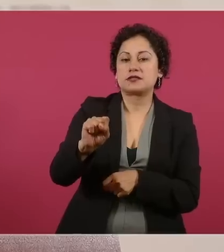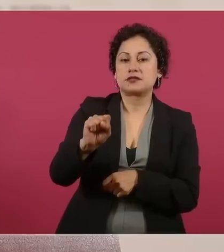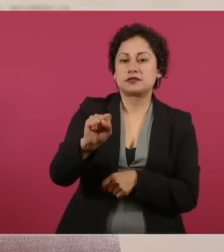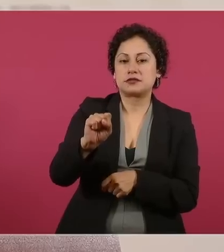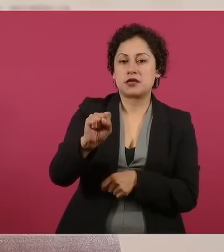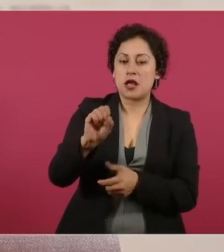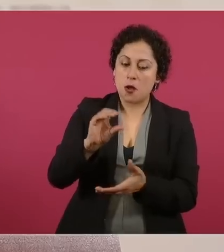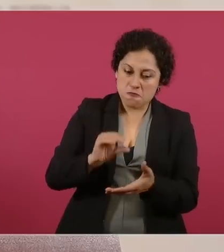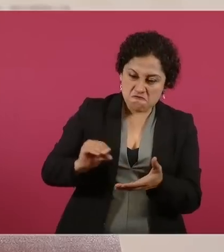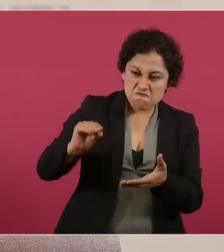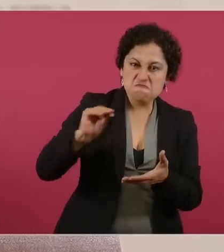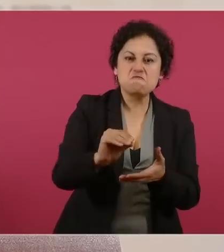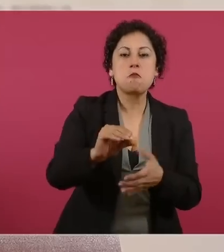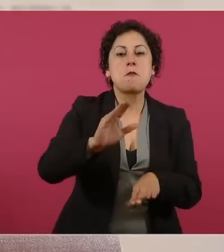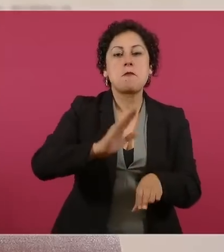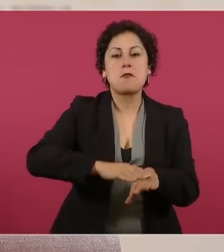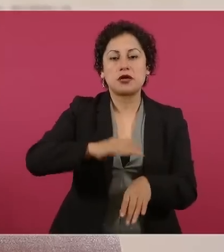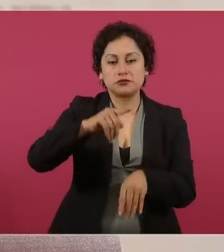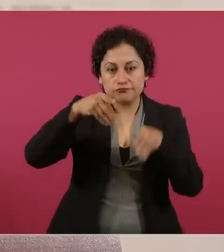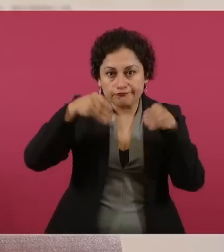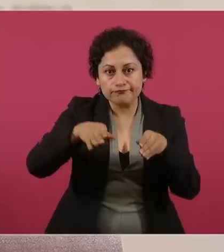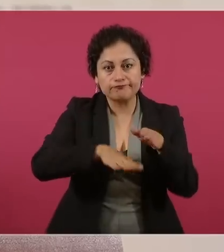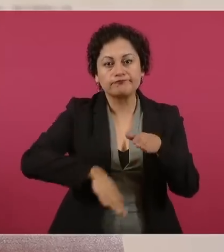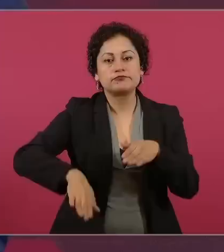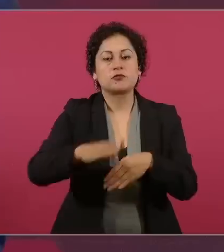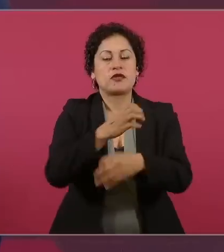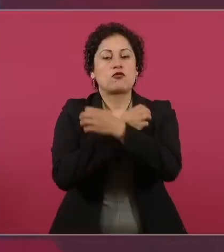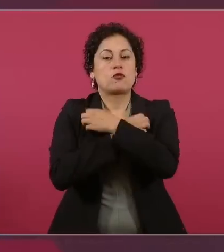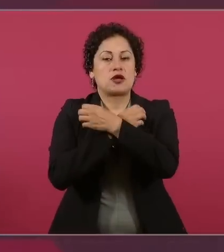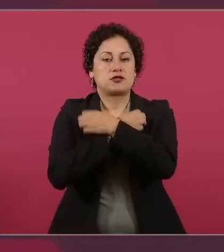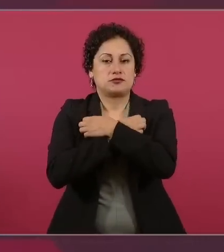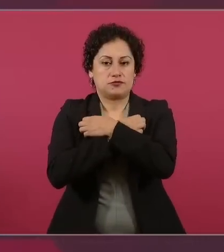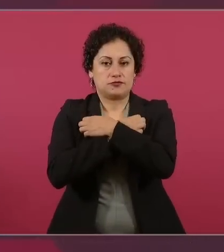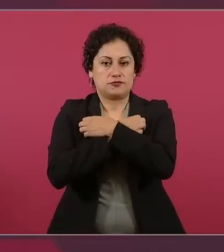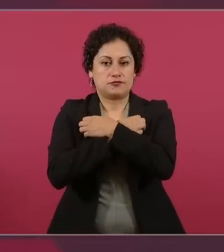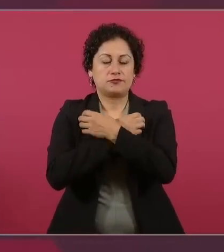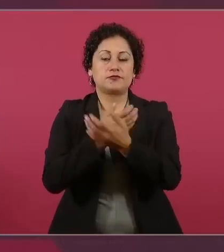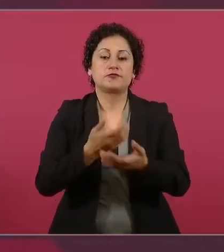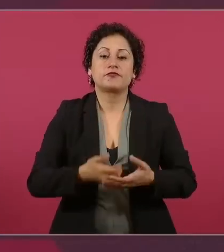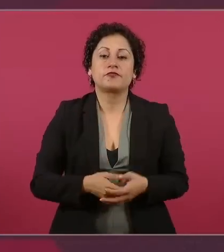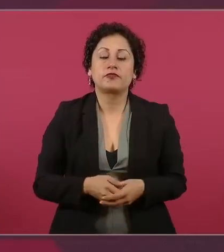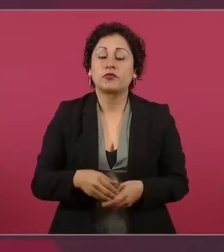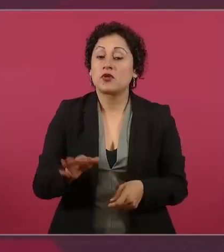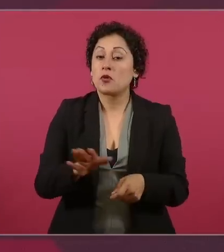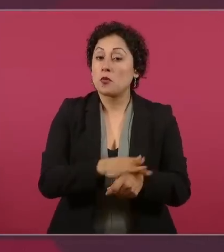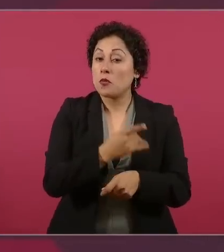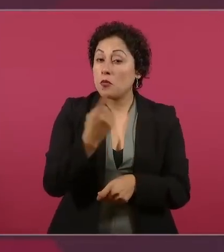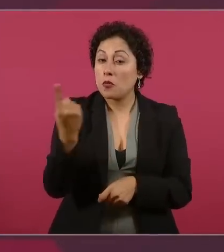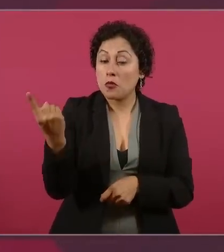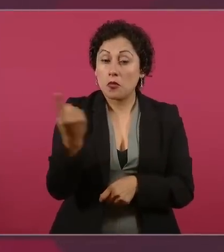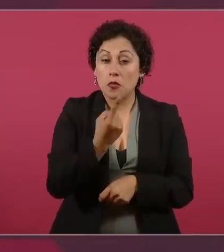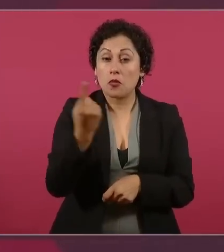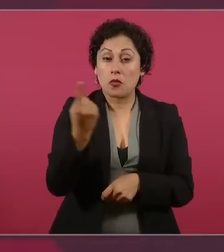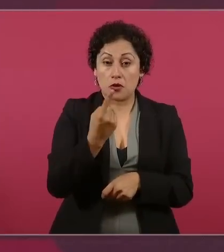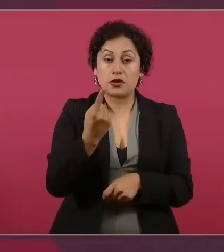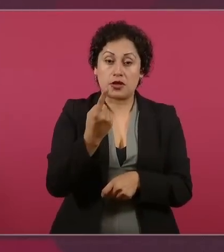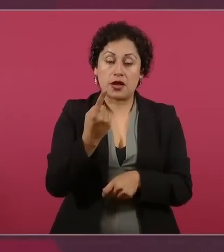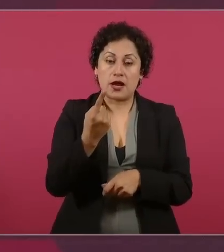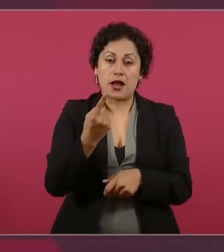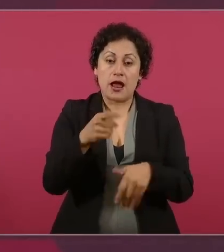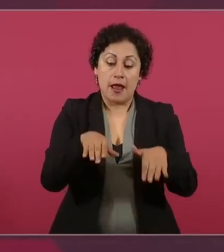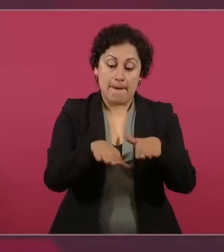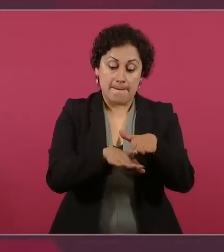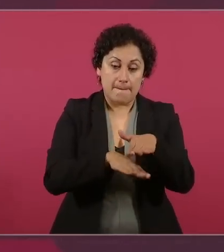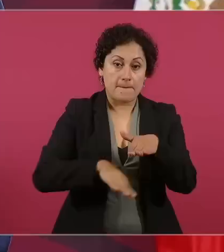educación básica, porque en educación media superior